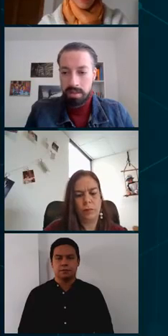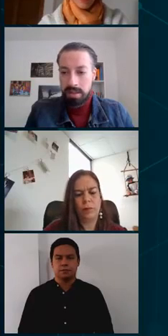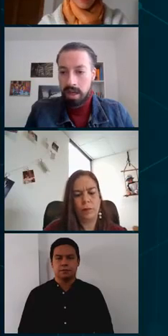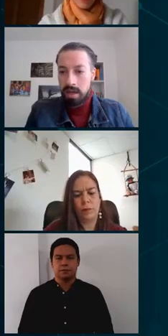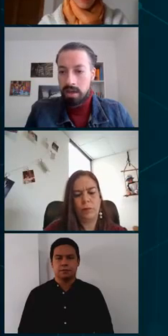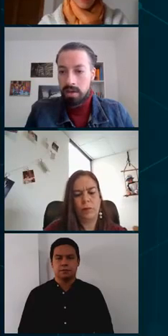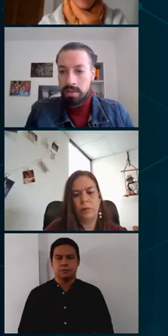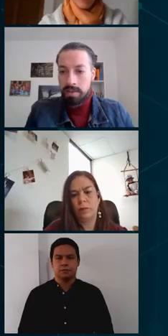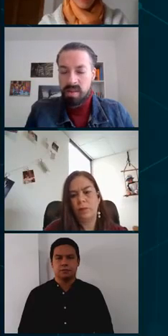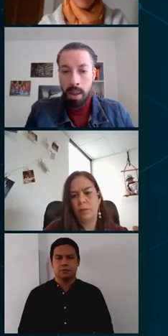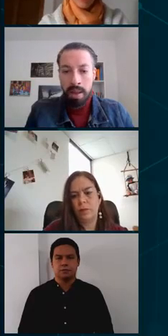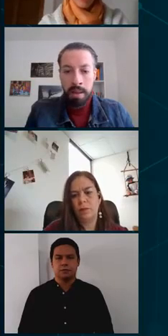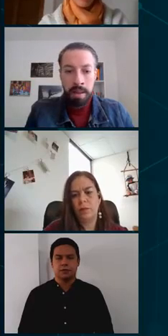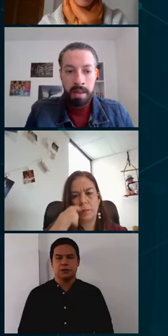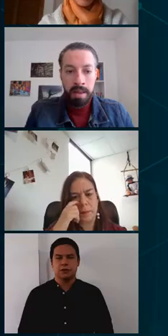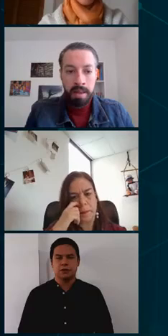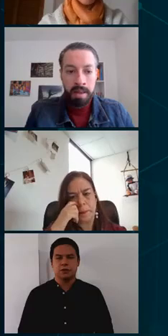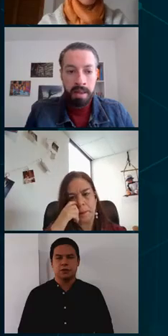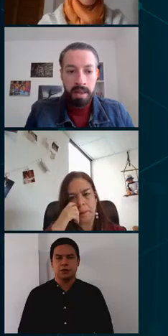Es otro comentario.